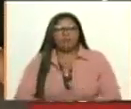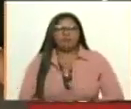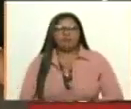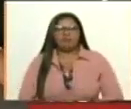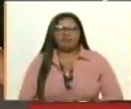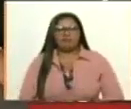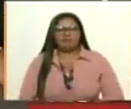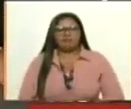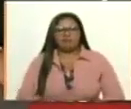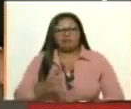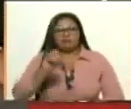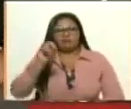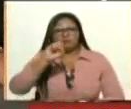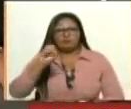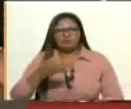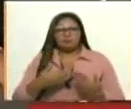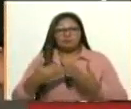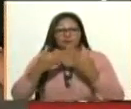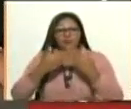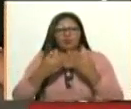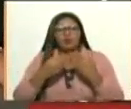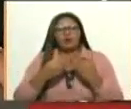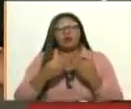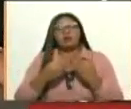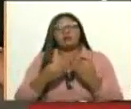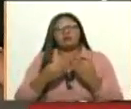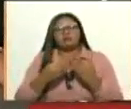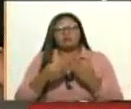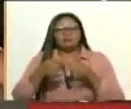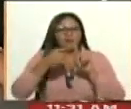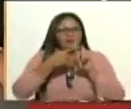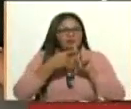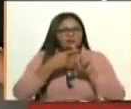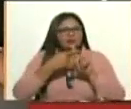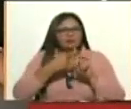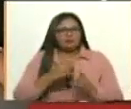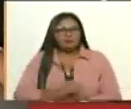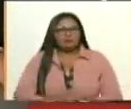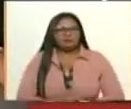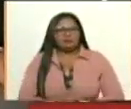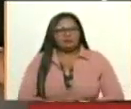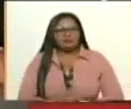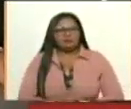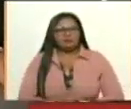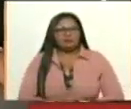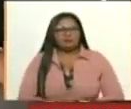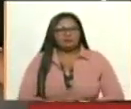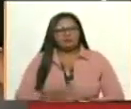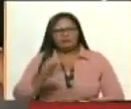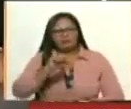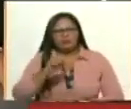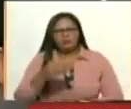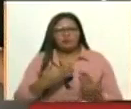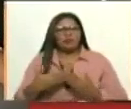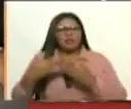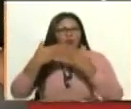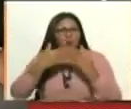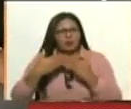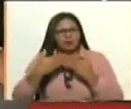Fuentes, Escuela Cruz Salmerón Acosta. Este es el pesebre escolar.